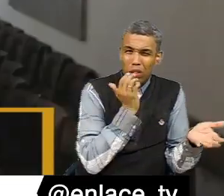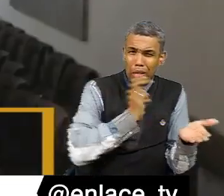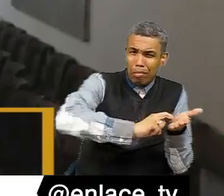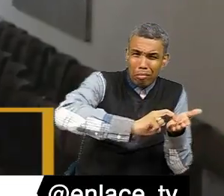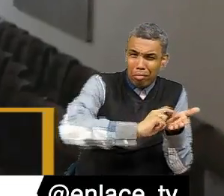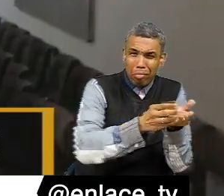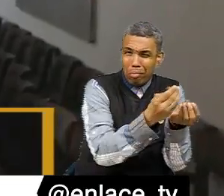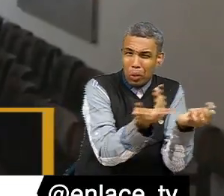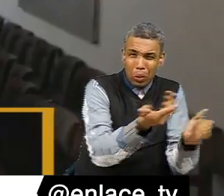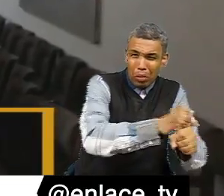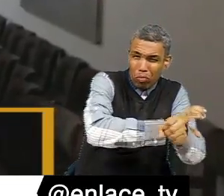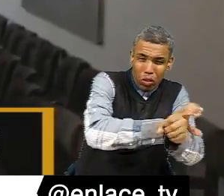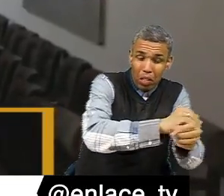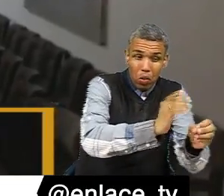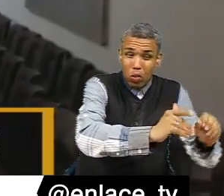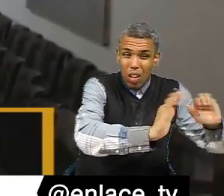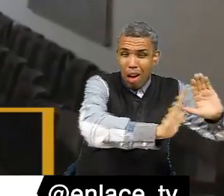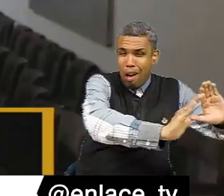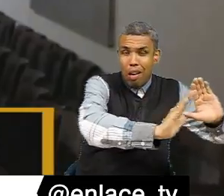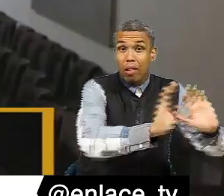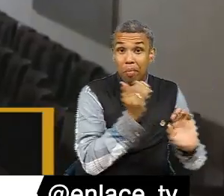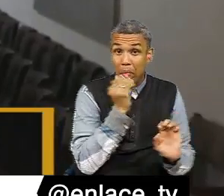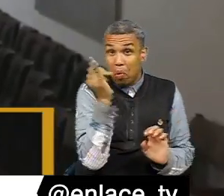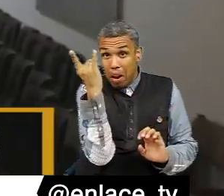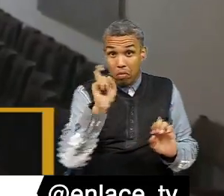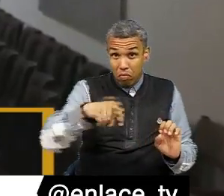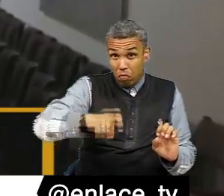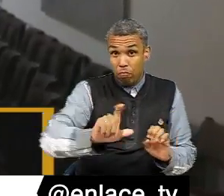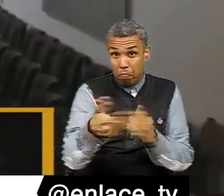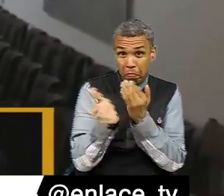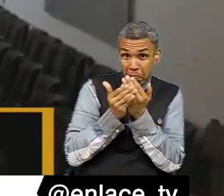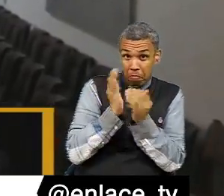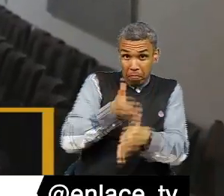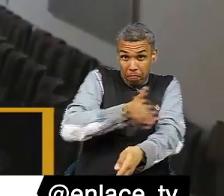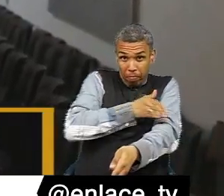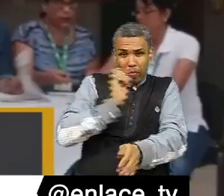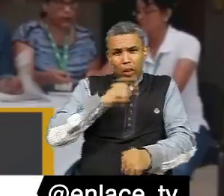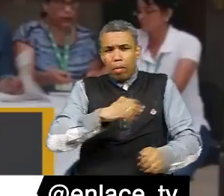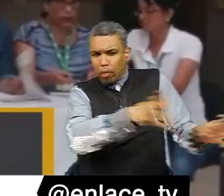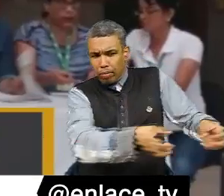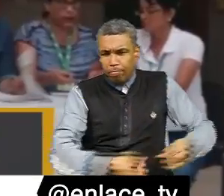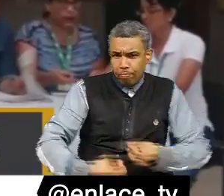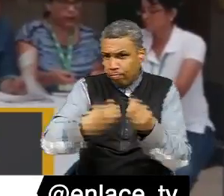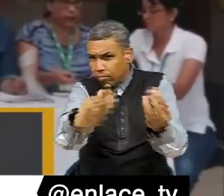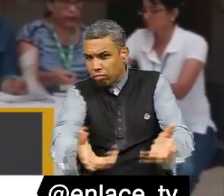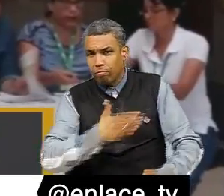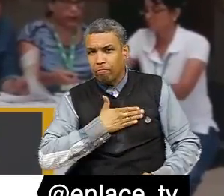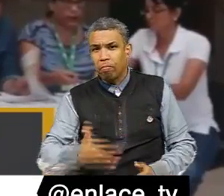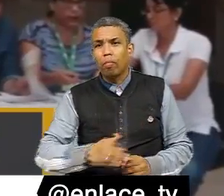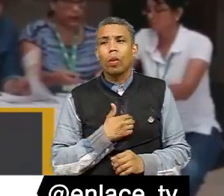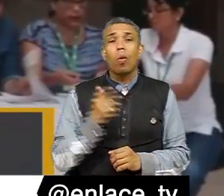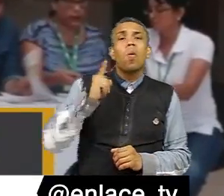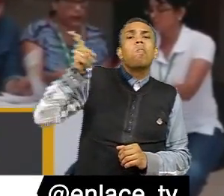Le quiero contar algo a todos los televidentes de Lanza Televisión, que por ejemplo ahorita desde la sede de Bucaramanga hay